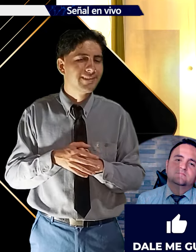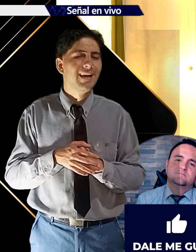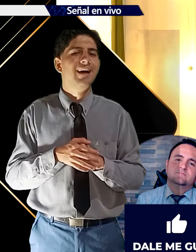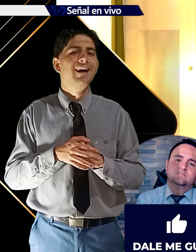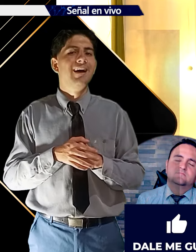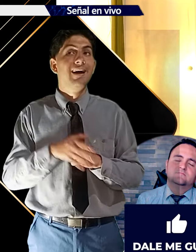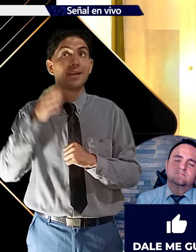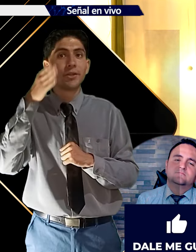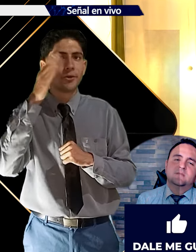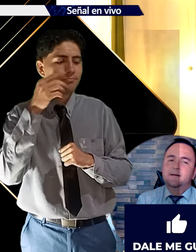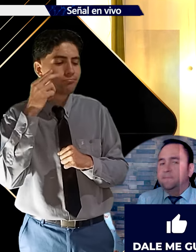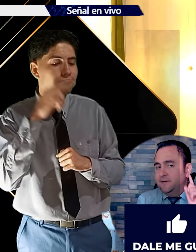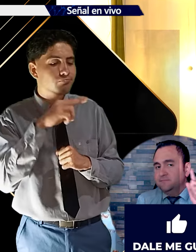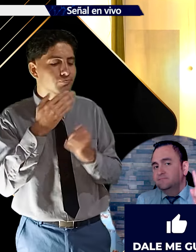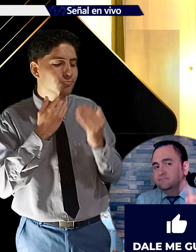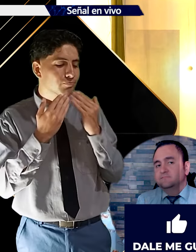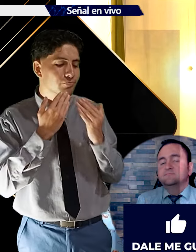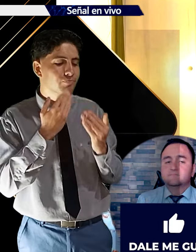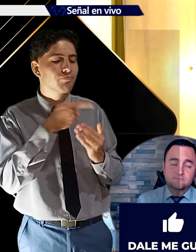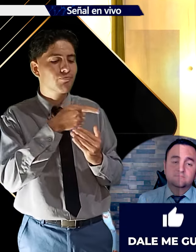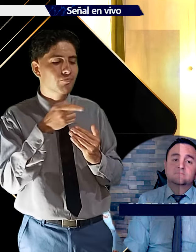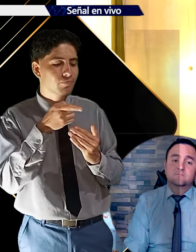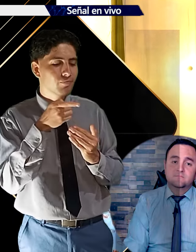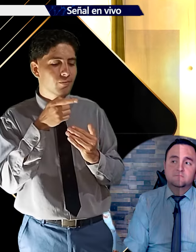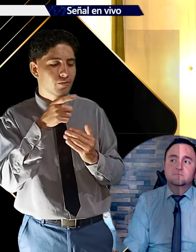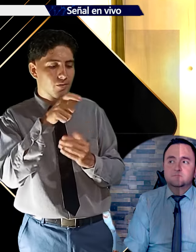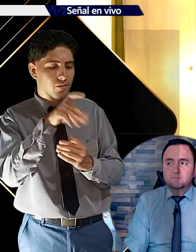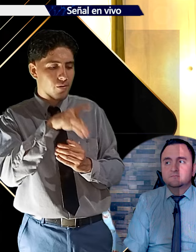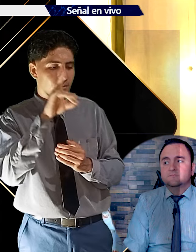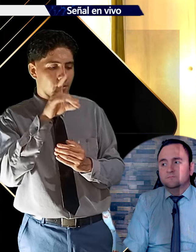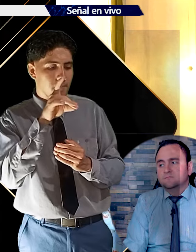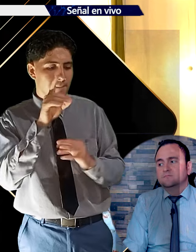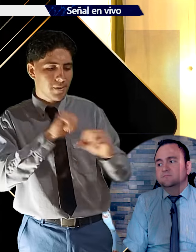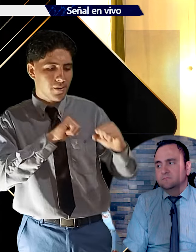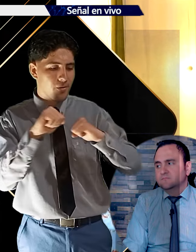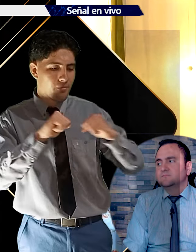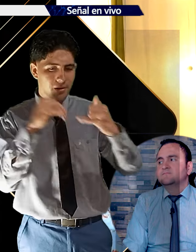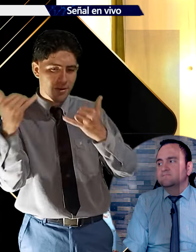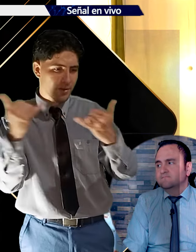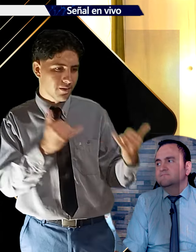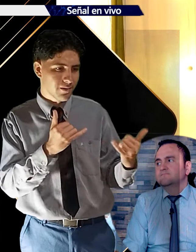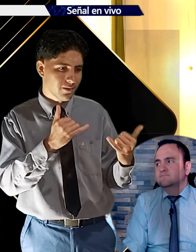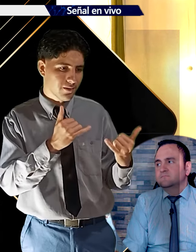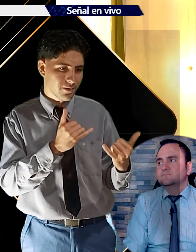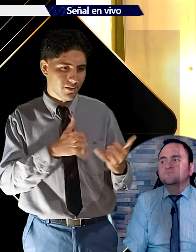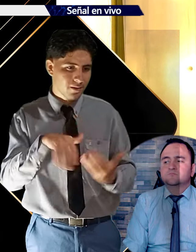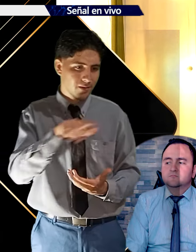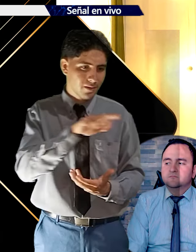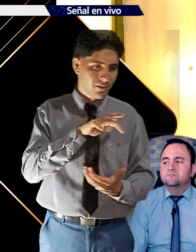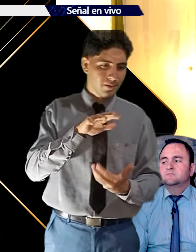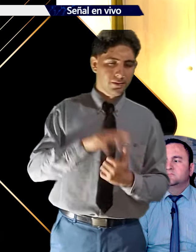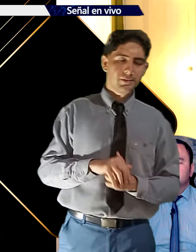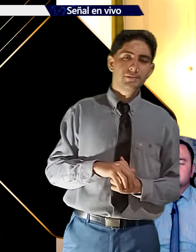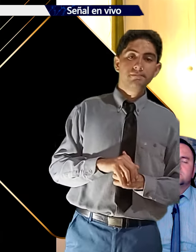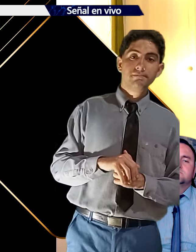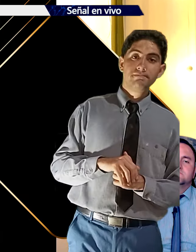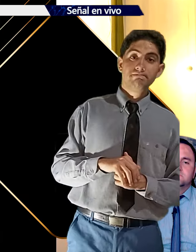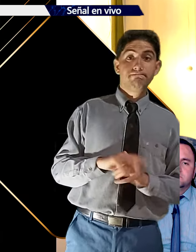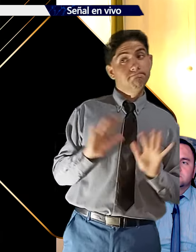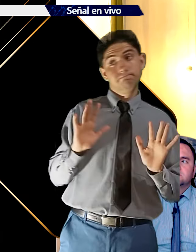Esforzados para que el Señor pueda confiar en ellos para hacer su obra en el